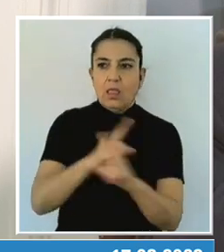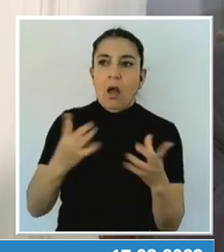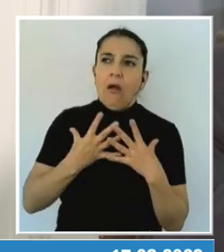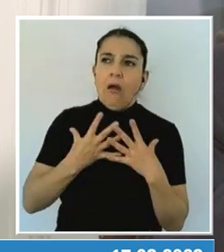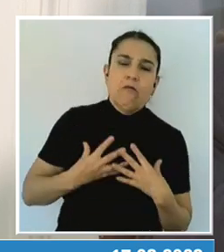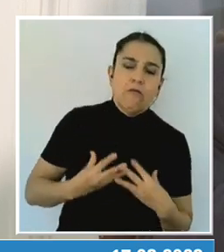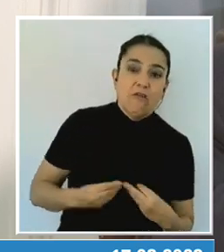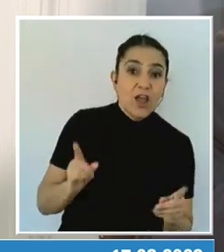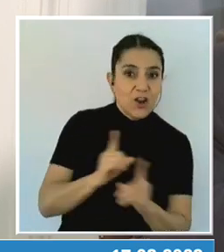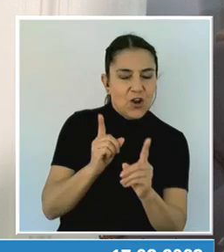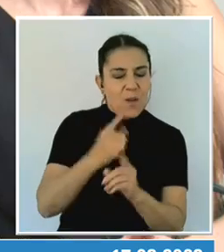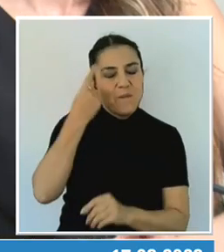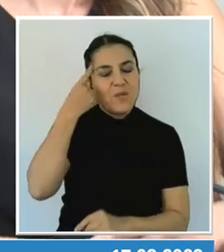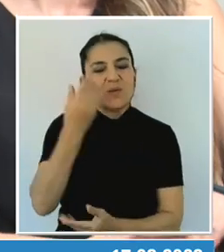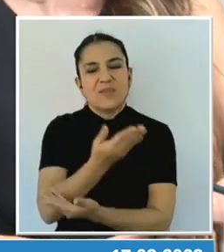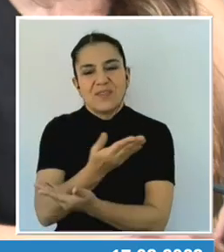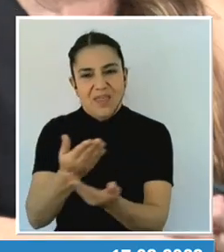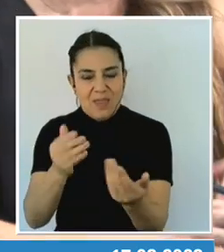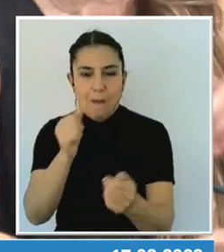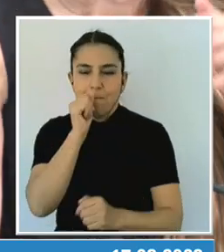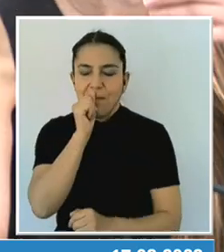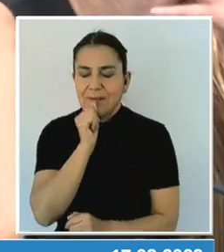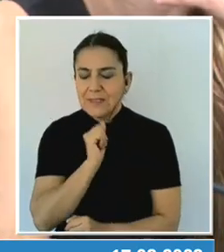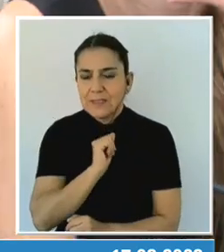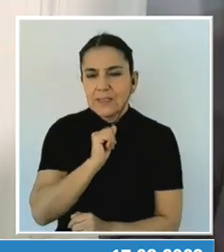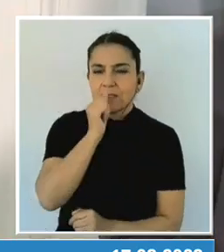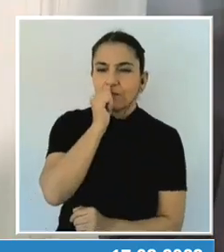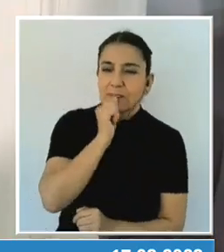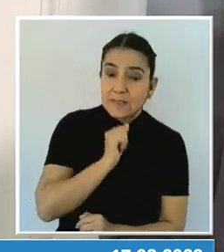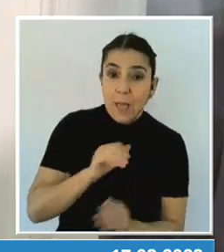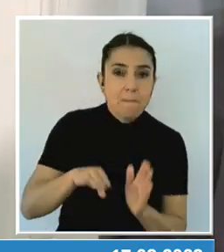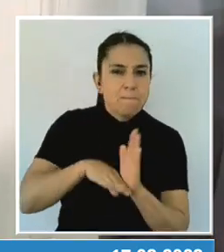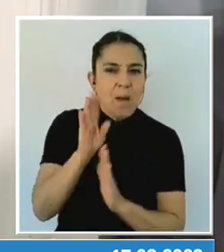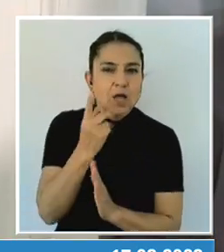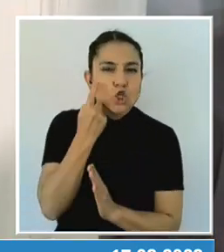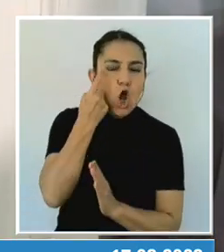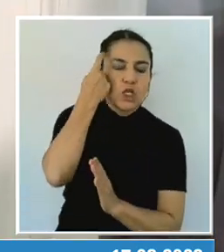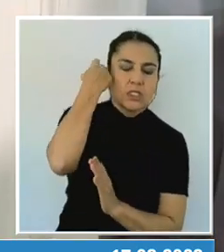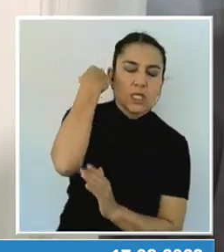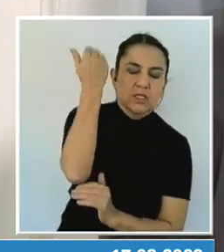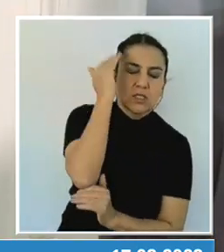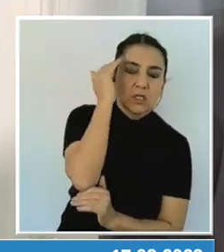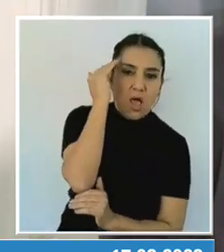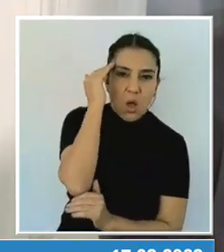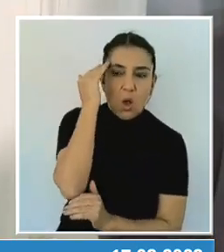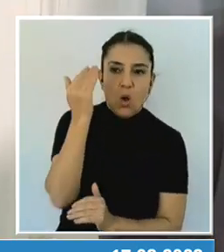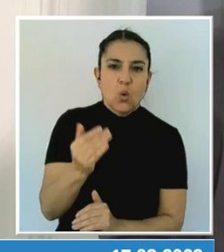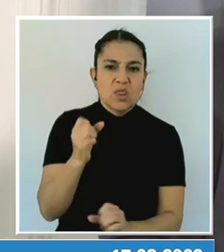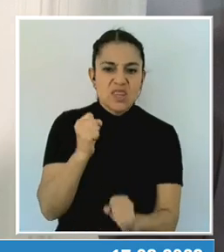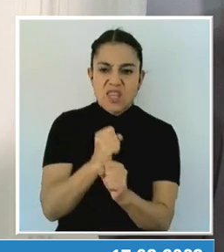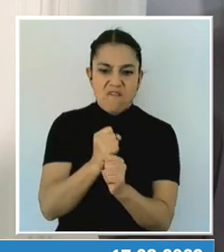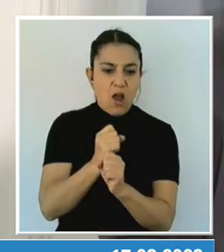tengan paciencia y sobre todo conciencia de que están haciendo un trabajo que no es magia.